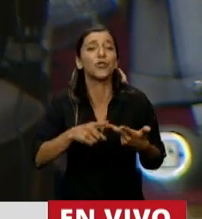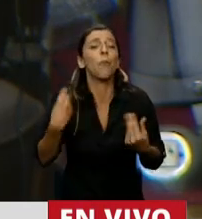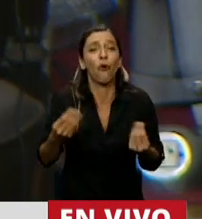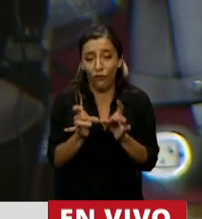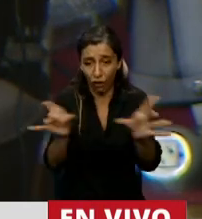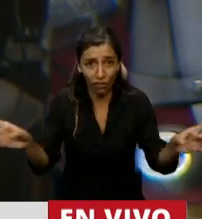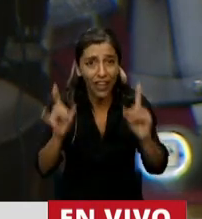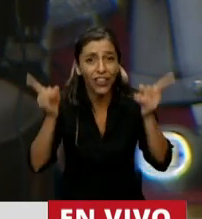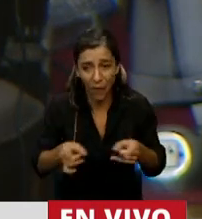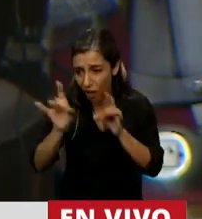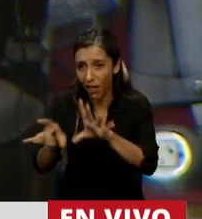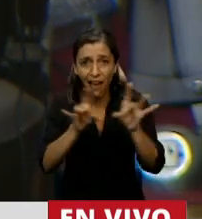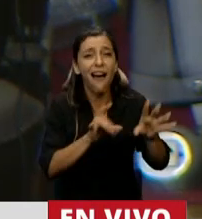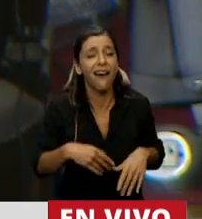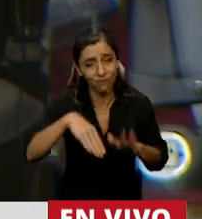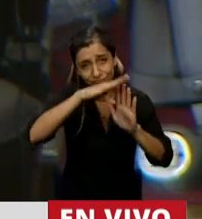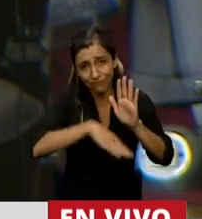contagio.